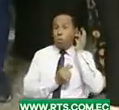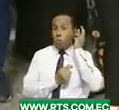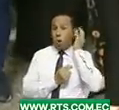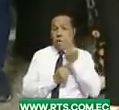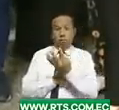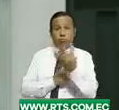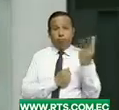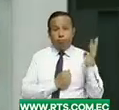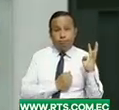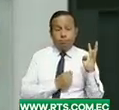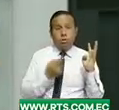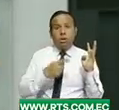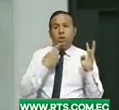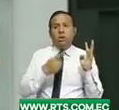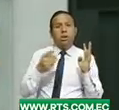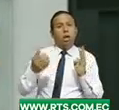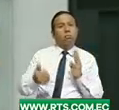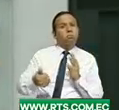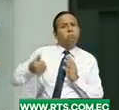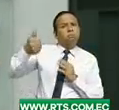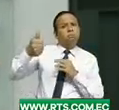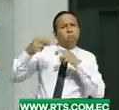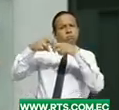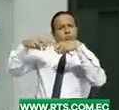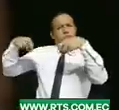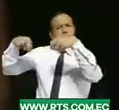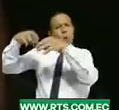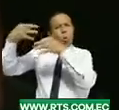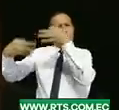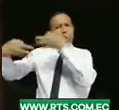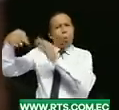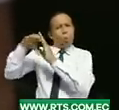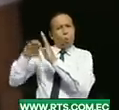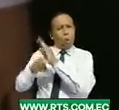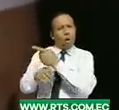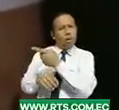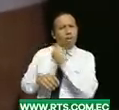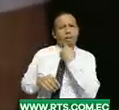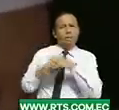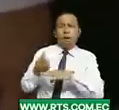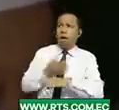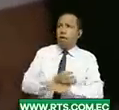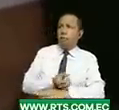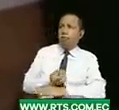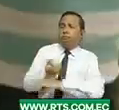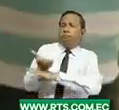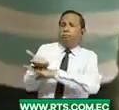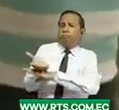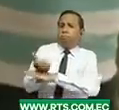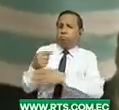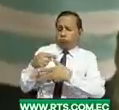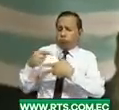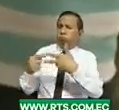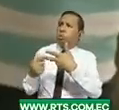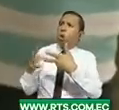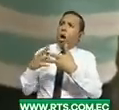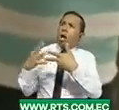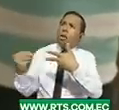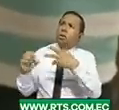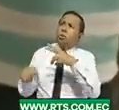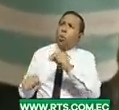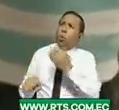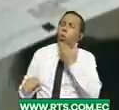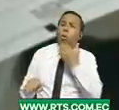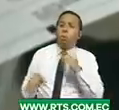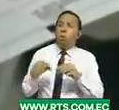Contencioso Electoral acepte uno de los tres recursos subjetivos interpuestos por ellas para que la paridad de género rija en las elecciones de agosto